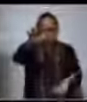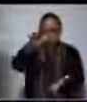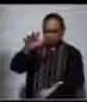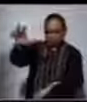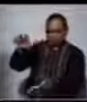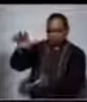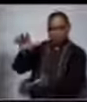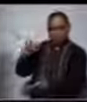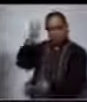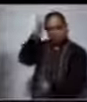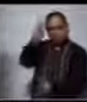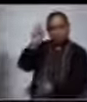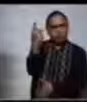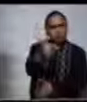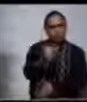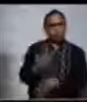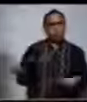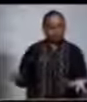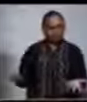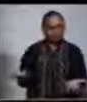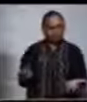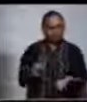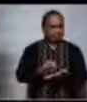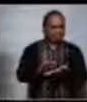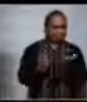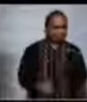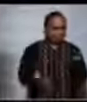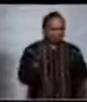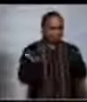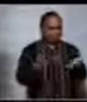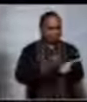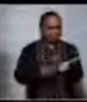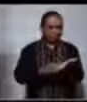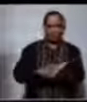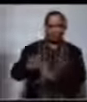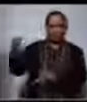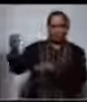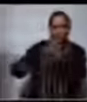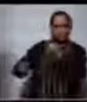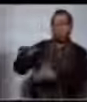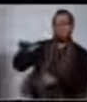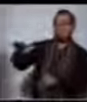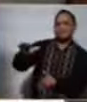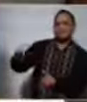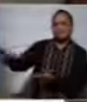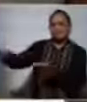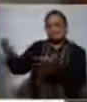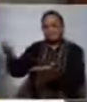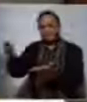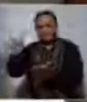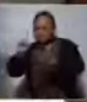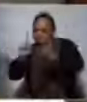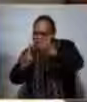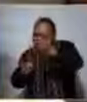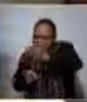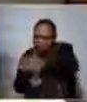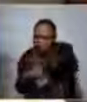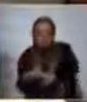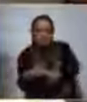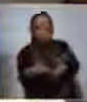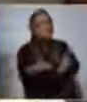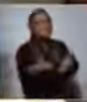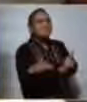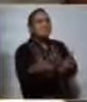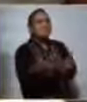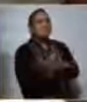o propietario. En este caso, bueno, pues lo solicitamos precisamente ingresar la mansión, porque así